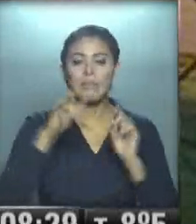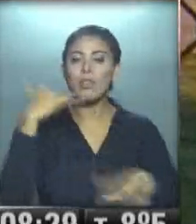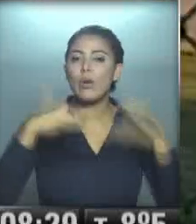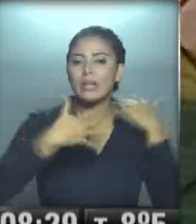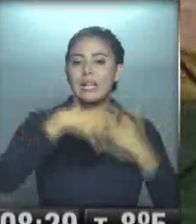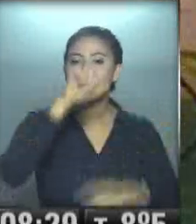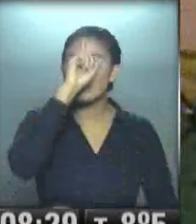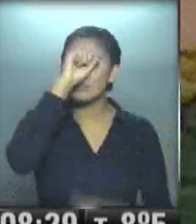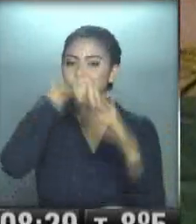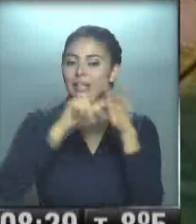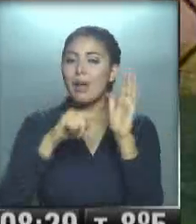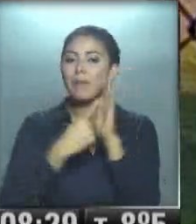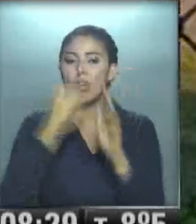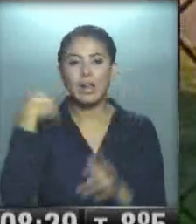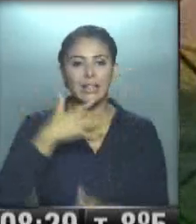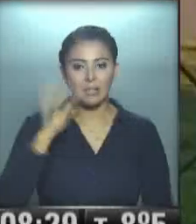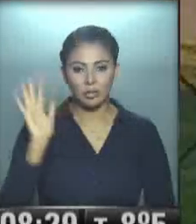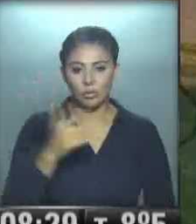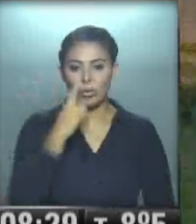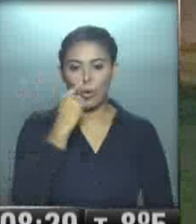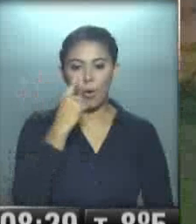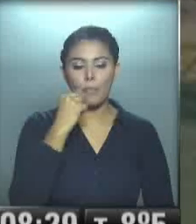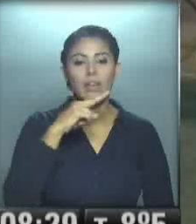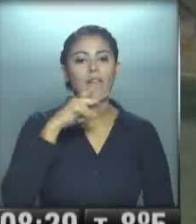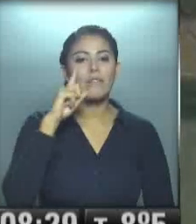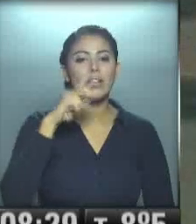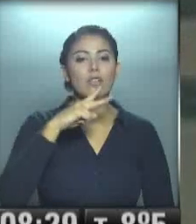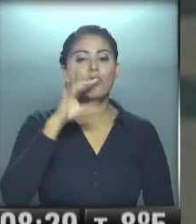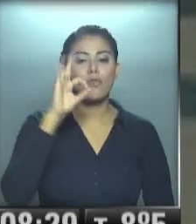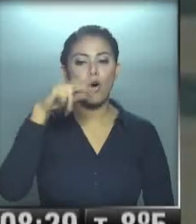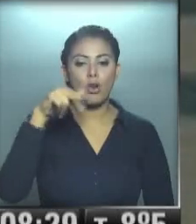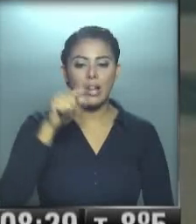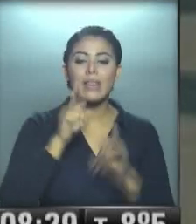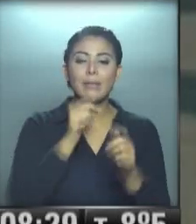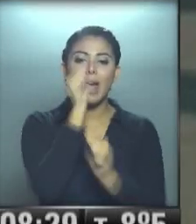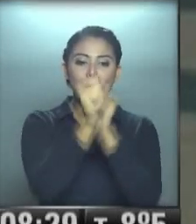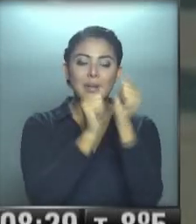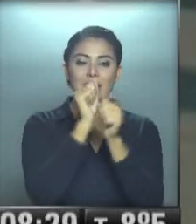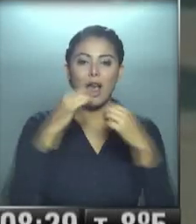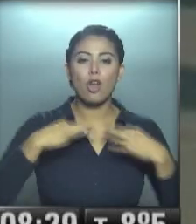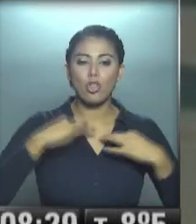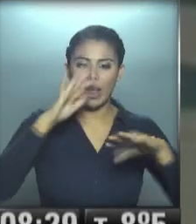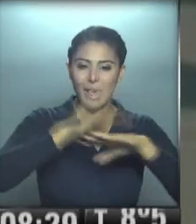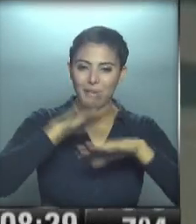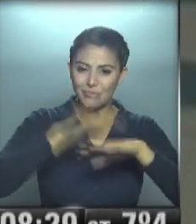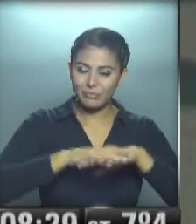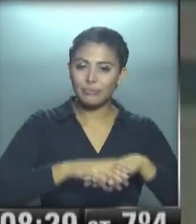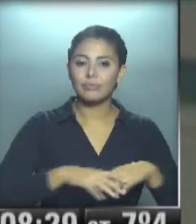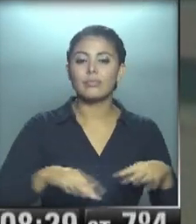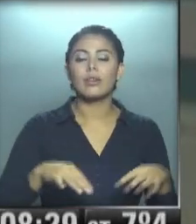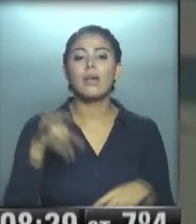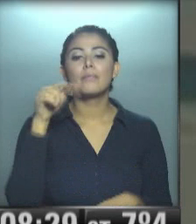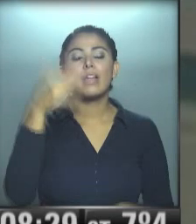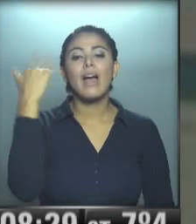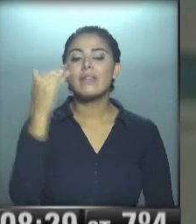pero siempre en estado consciente fue Sebastián vivona recordemos también un empresario un empresario textil que se lo había eh